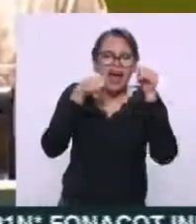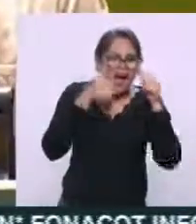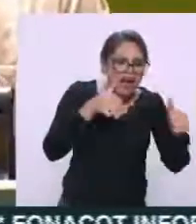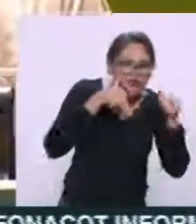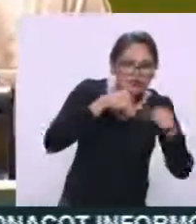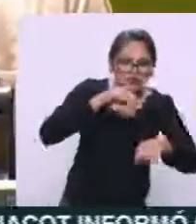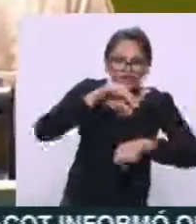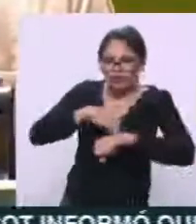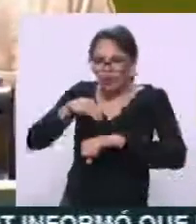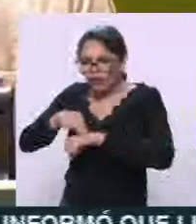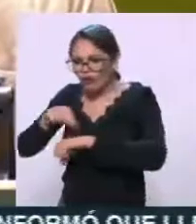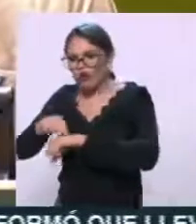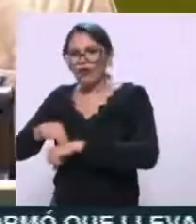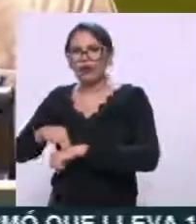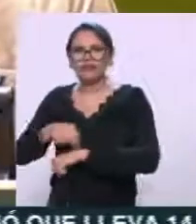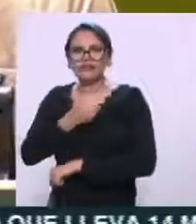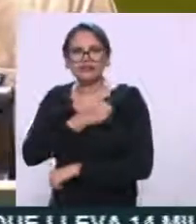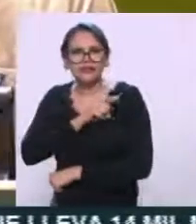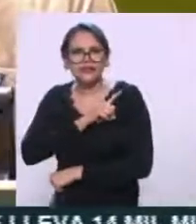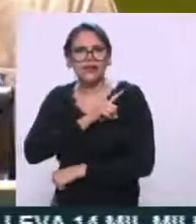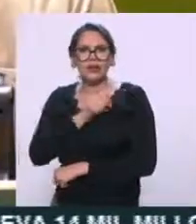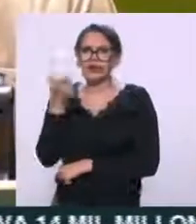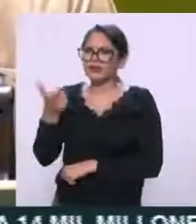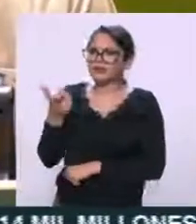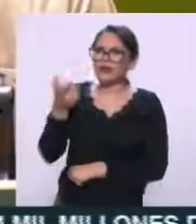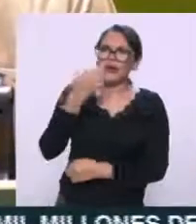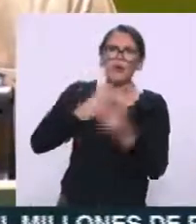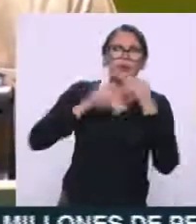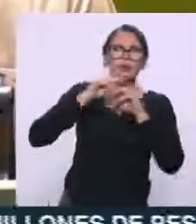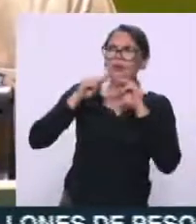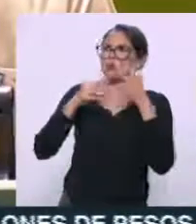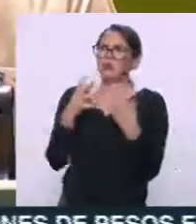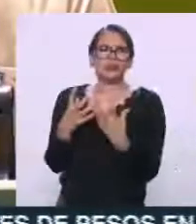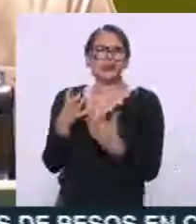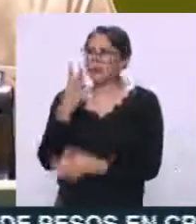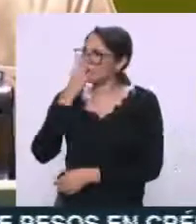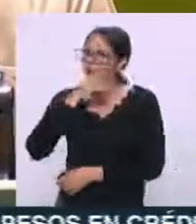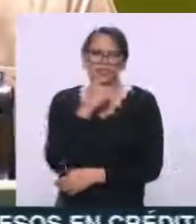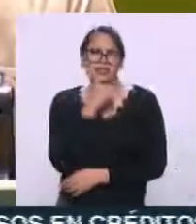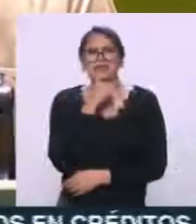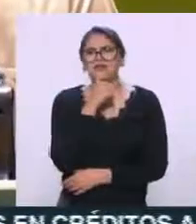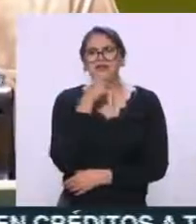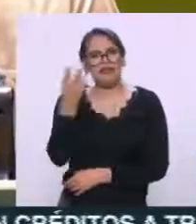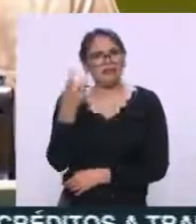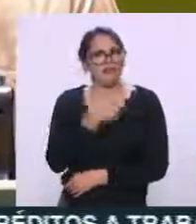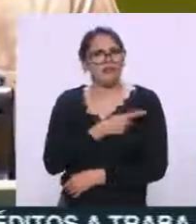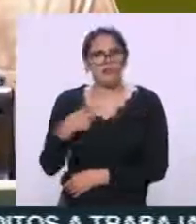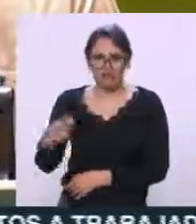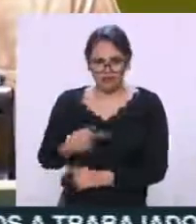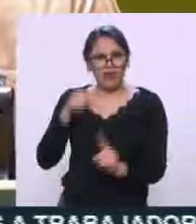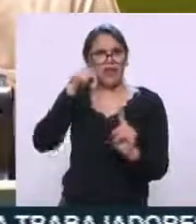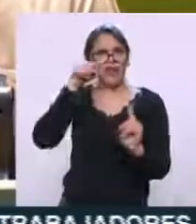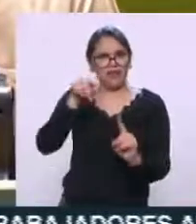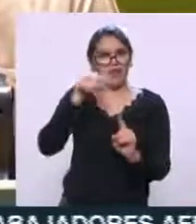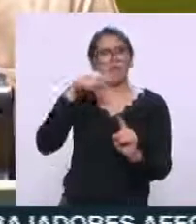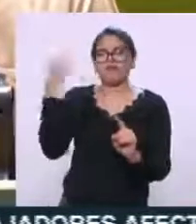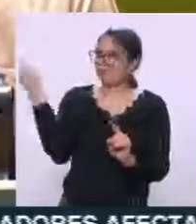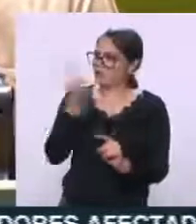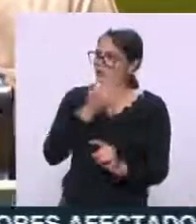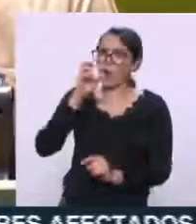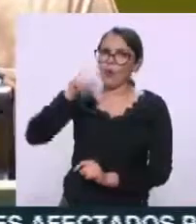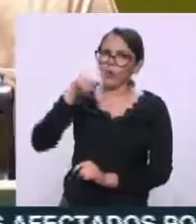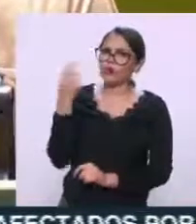y de recursos de las grandes mayorías del planeta. Entonces, todo esto tendrá que ser abordado por Naciones